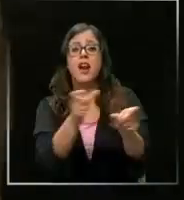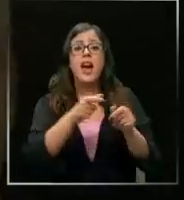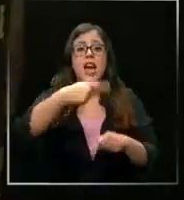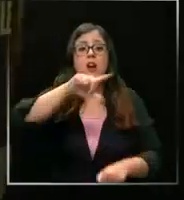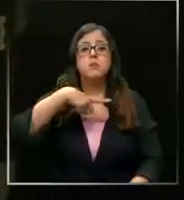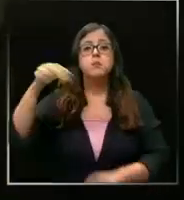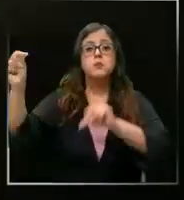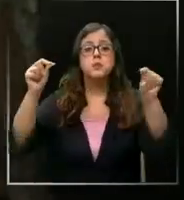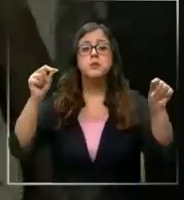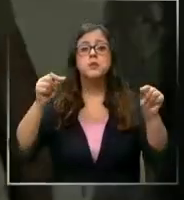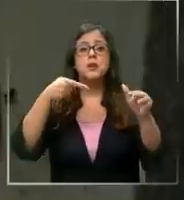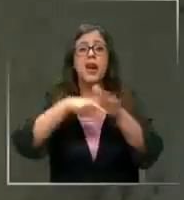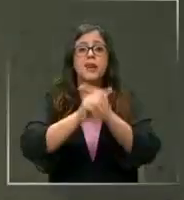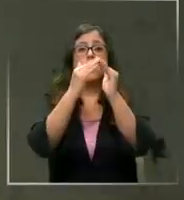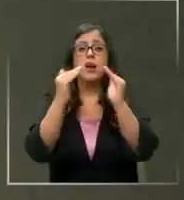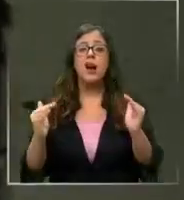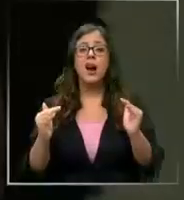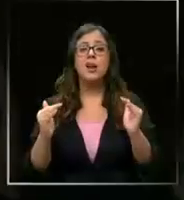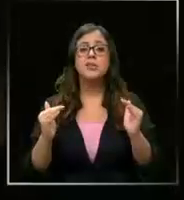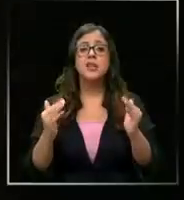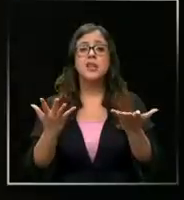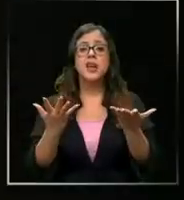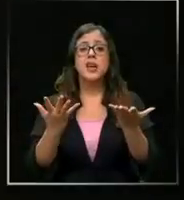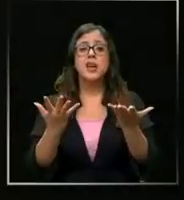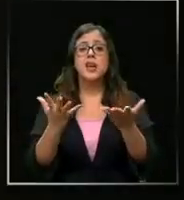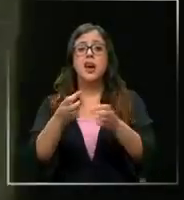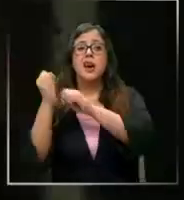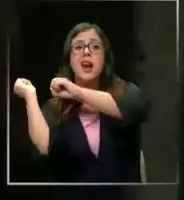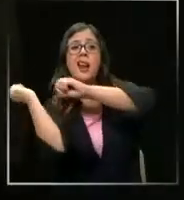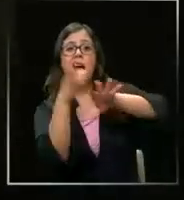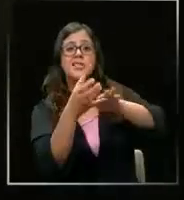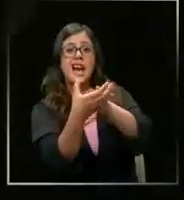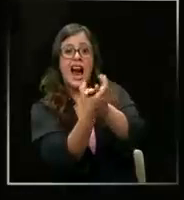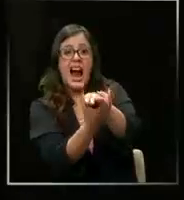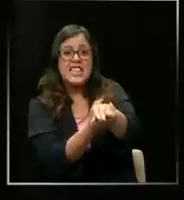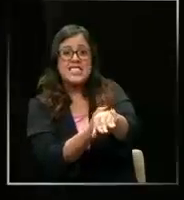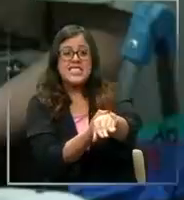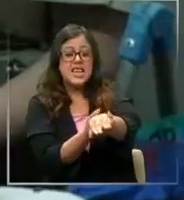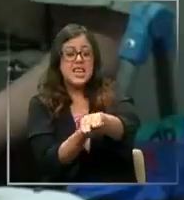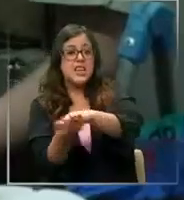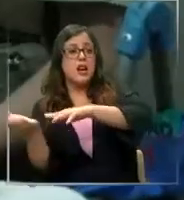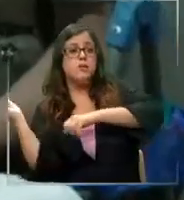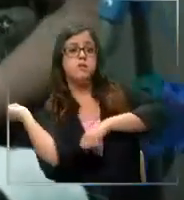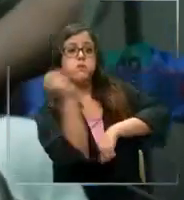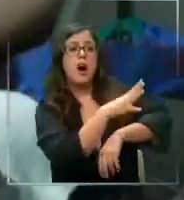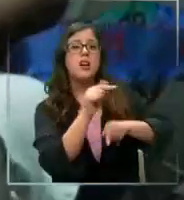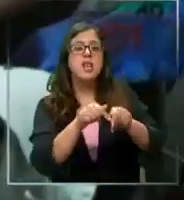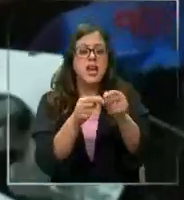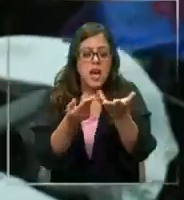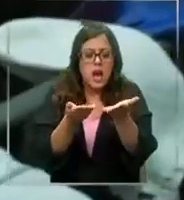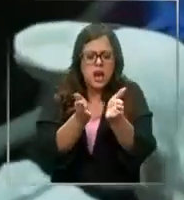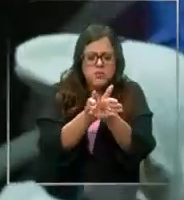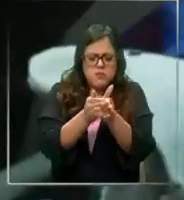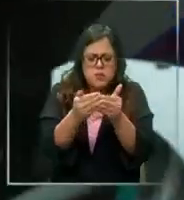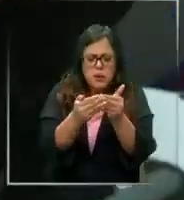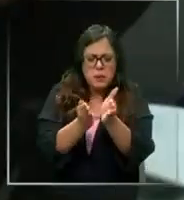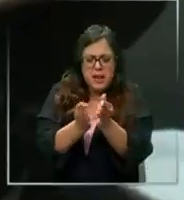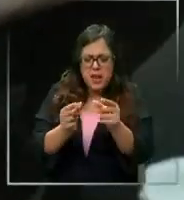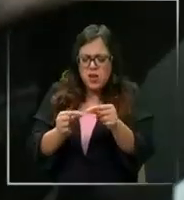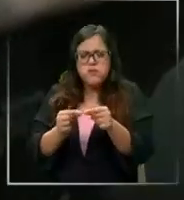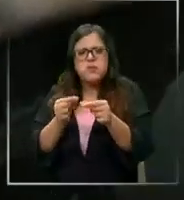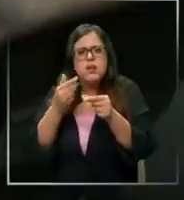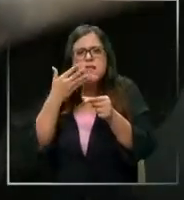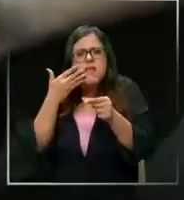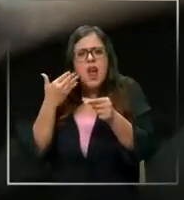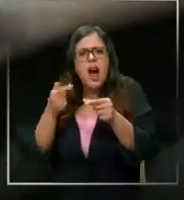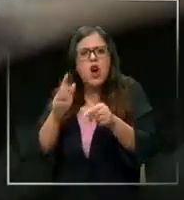arrancan, ingresan a un domicilio, lanzan calcetines, los cuales estaban completamente llenos de papelillos cuadriculados. Bajo